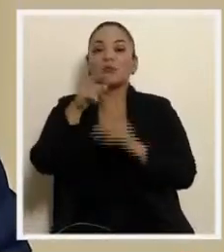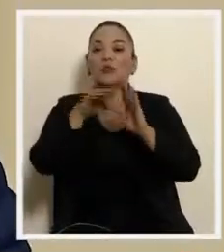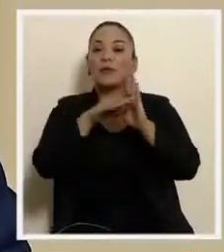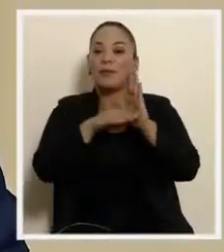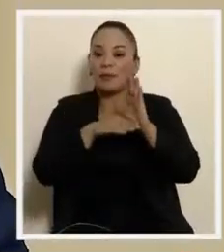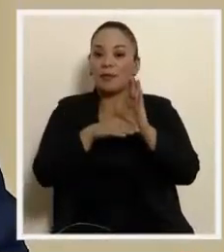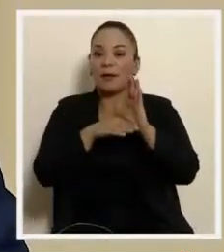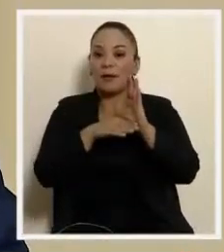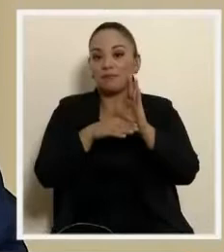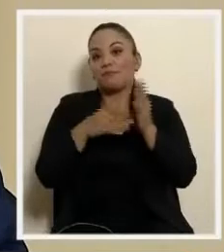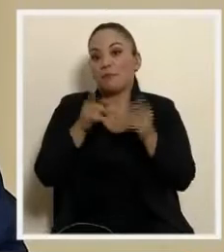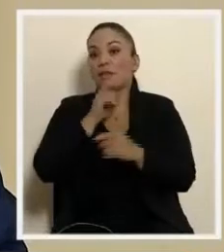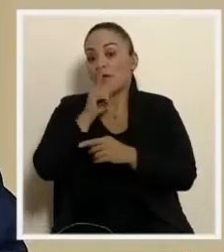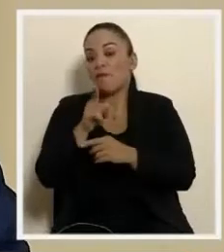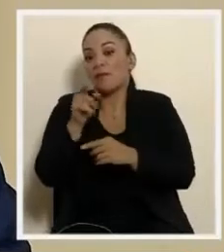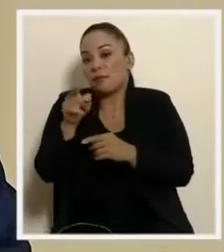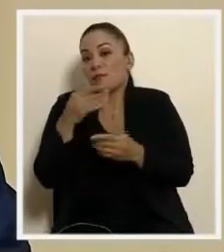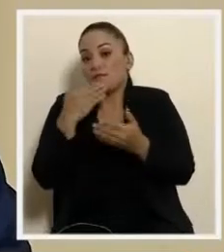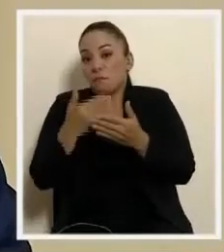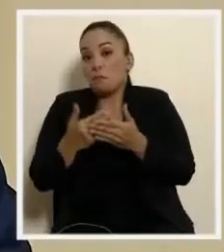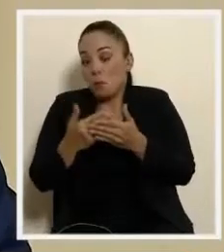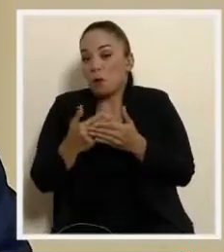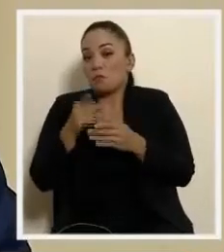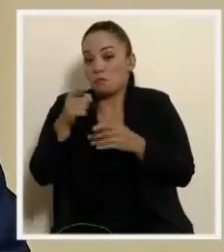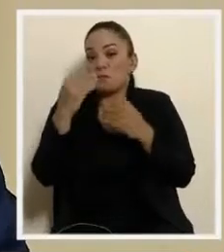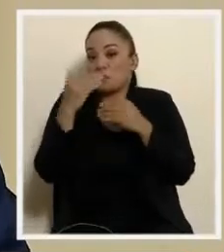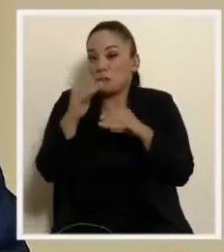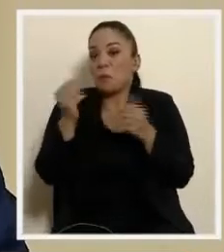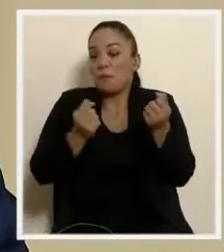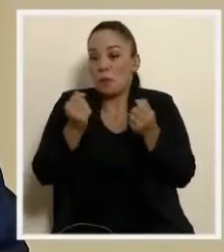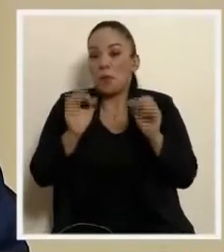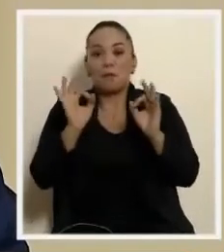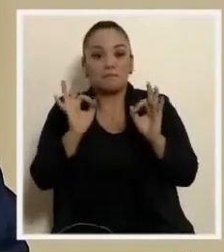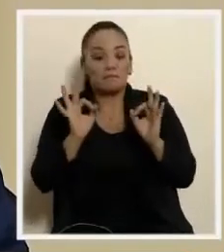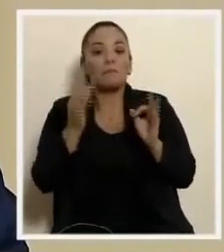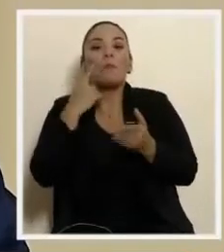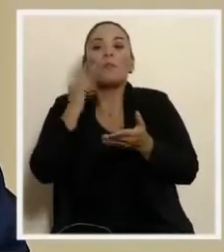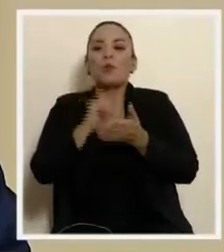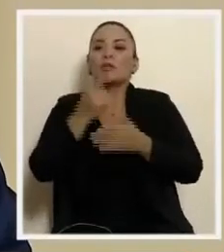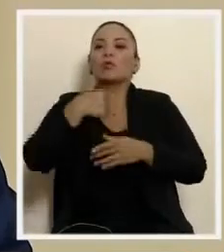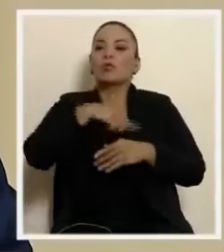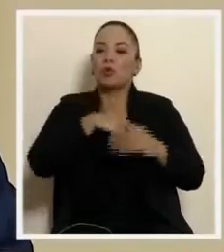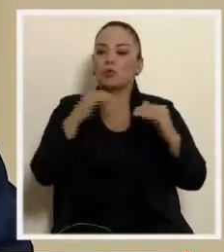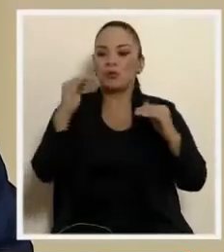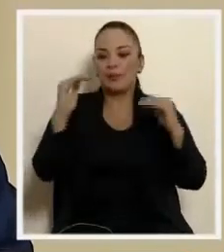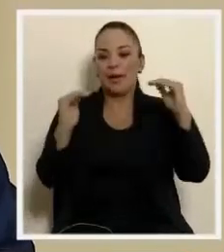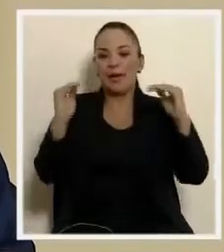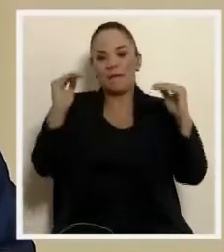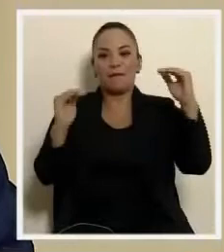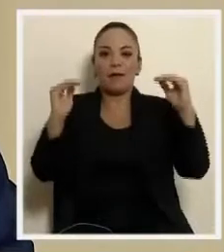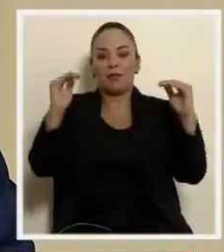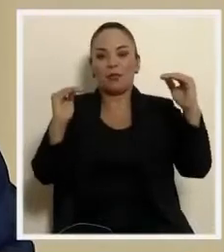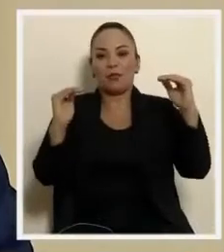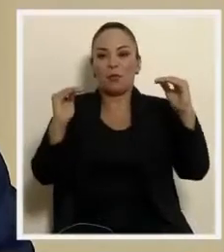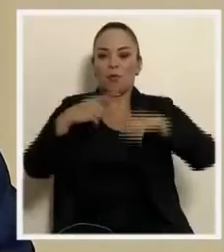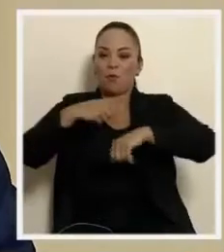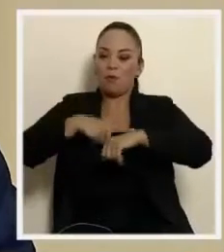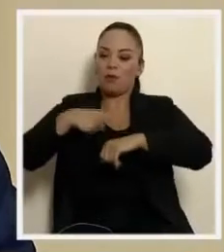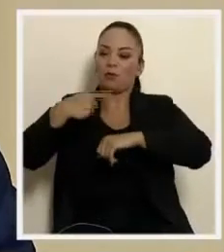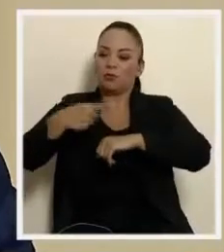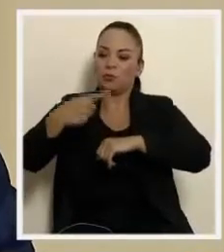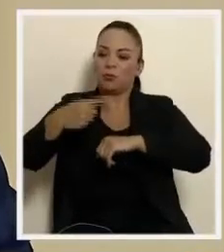resultado ser bastante efectiva y por esa razón estamos calibrando en cada momento